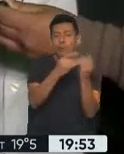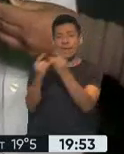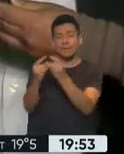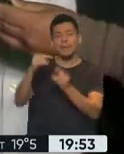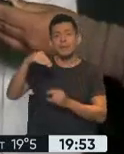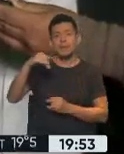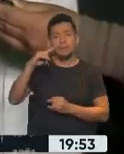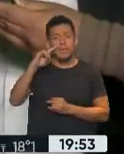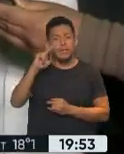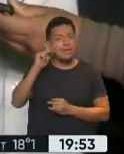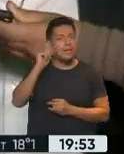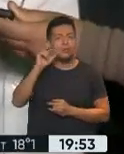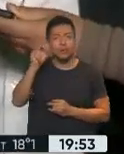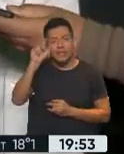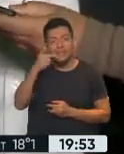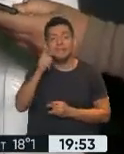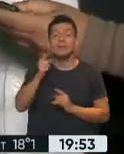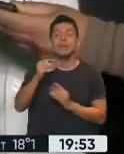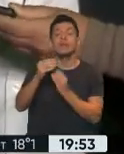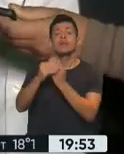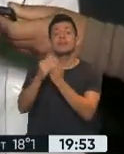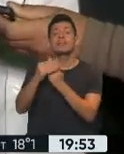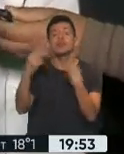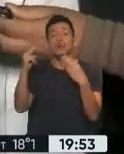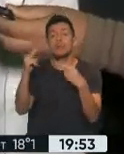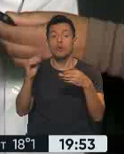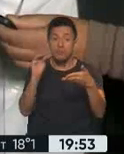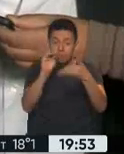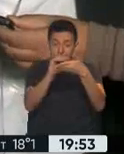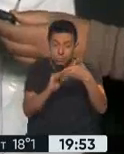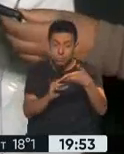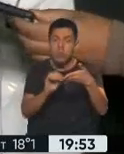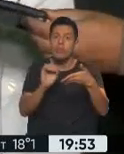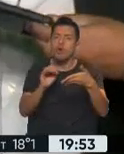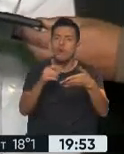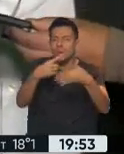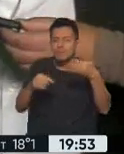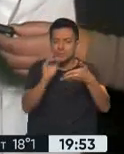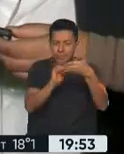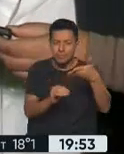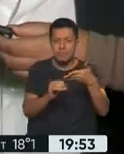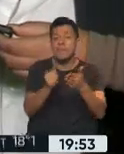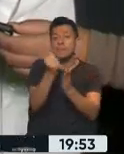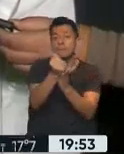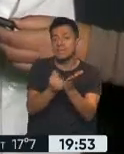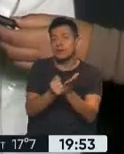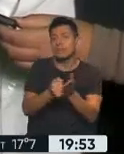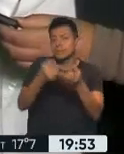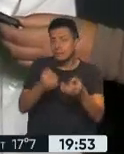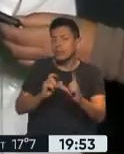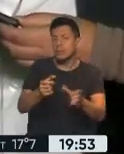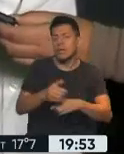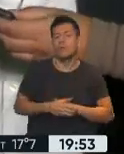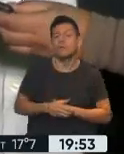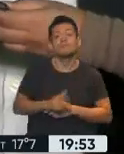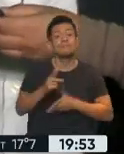Migraciones y desde el Ministerio de Turismo. Va a poder llenar ahí los datos, va a tener que tener el pasaporte al día. Esto siempre aclarado que es para